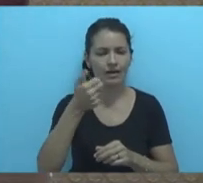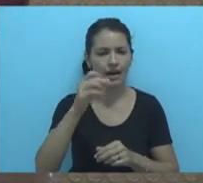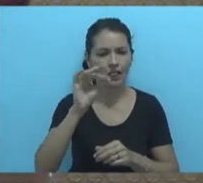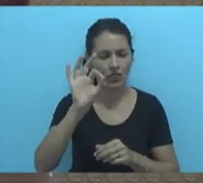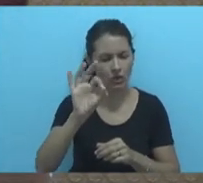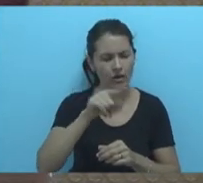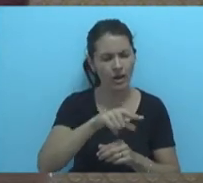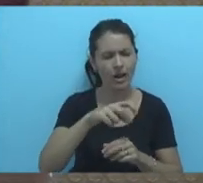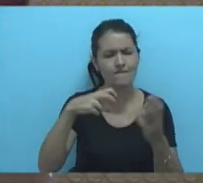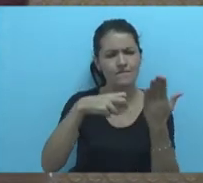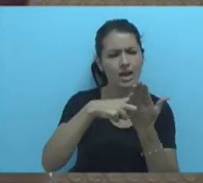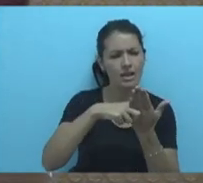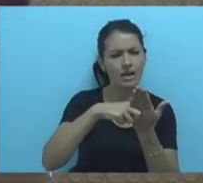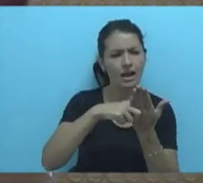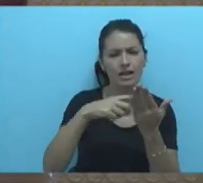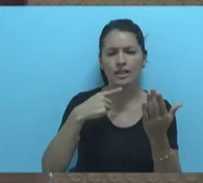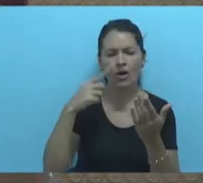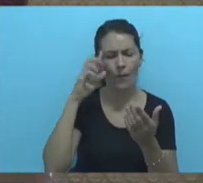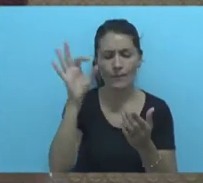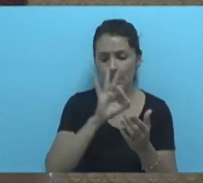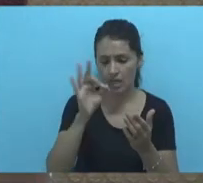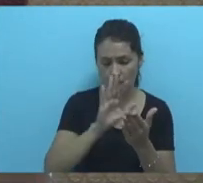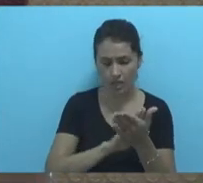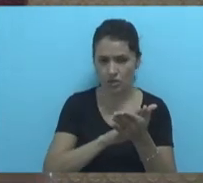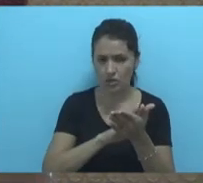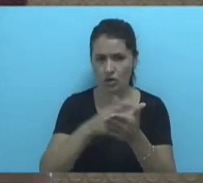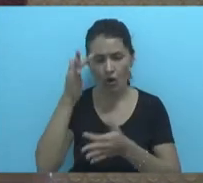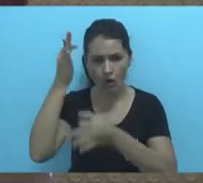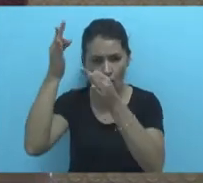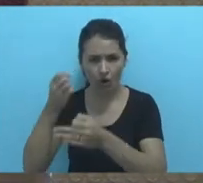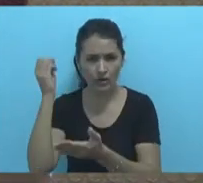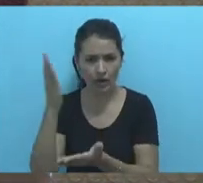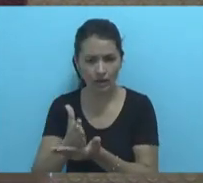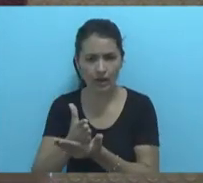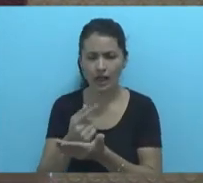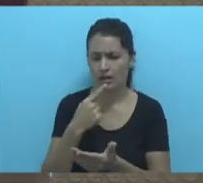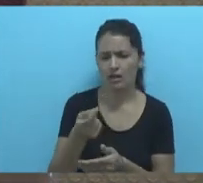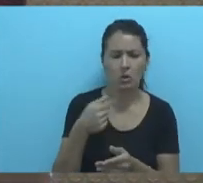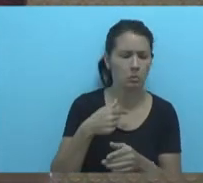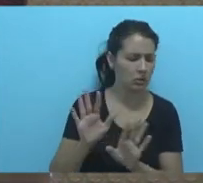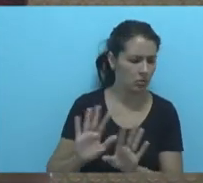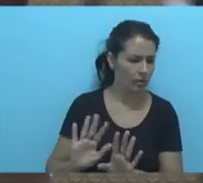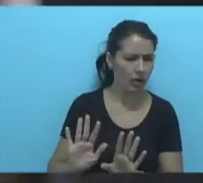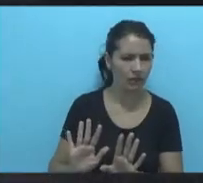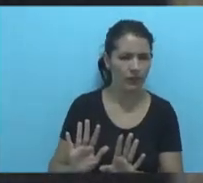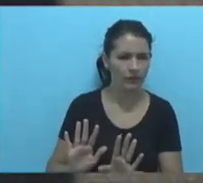cuando opinó que el resultado de la decisión de la Corte lo tenía sin cuidado,